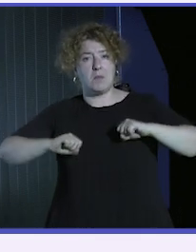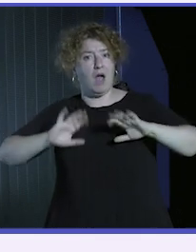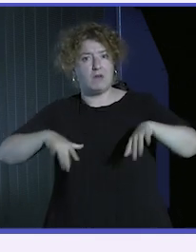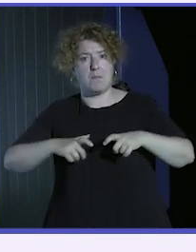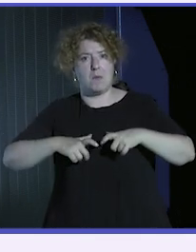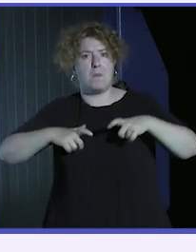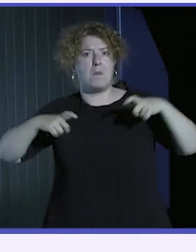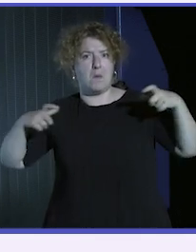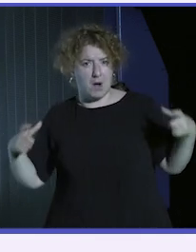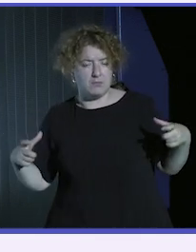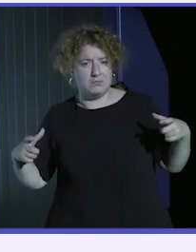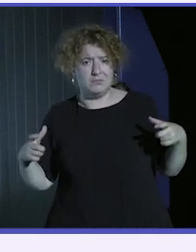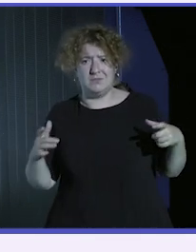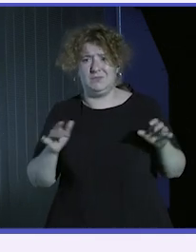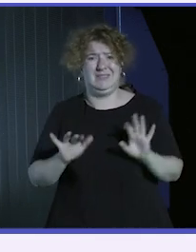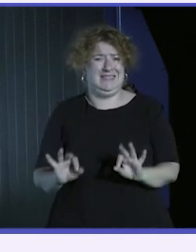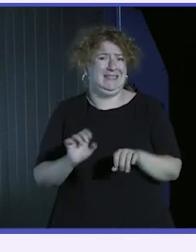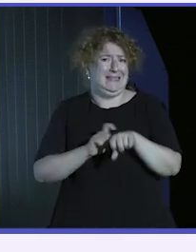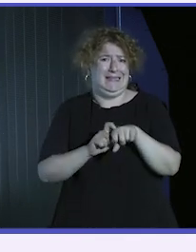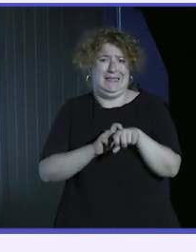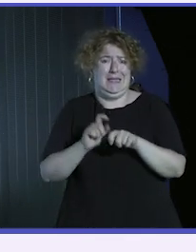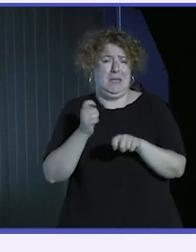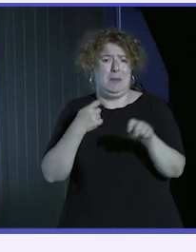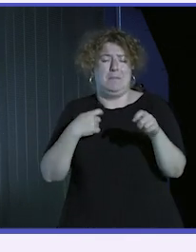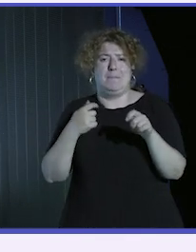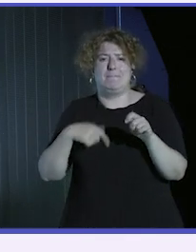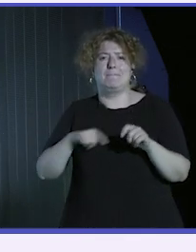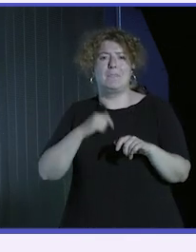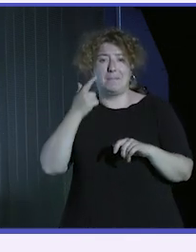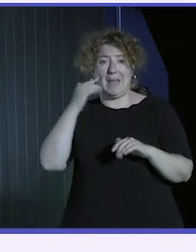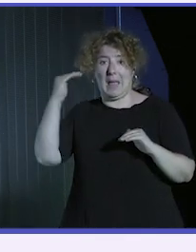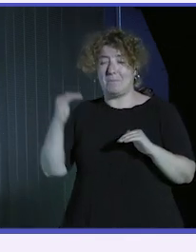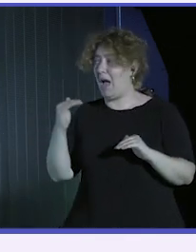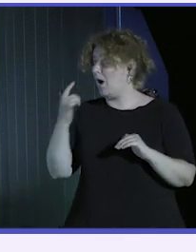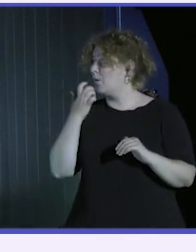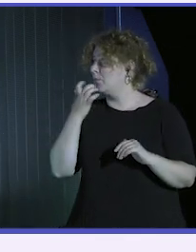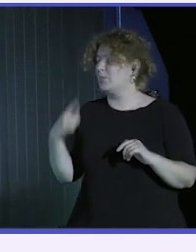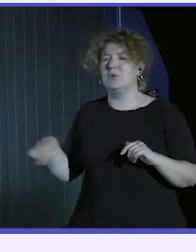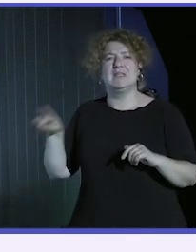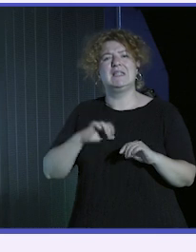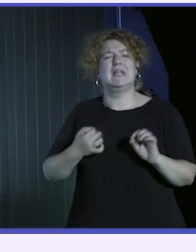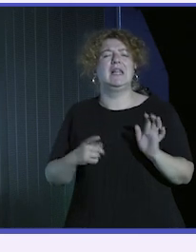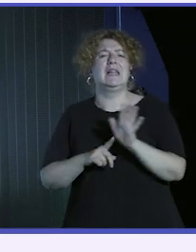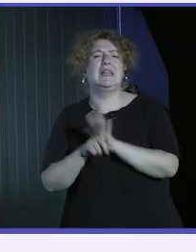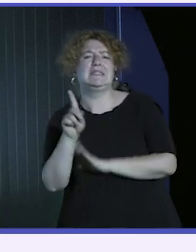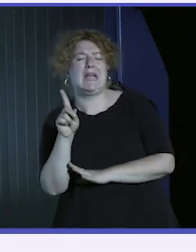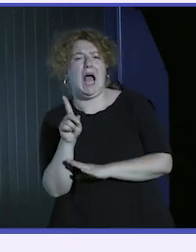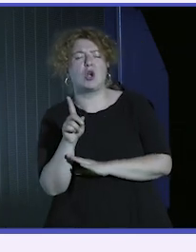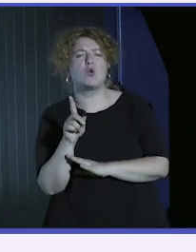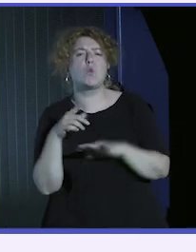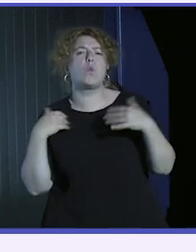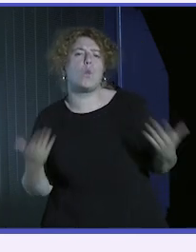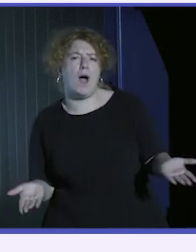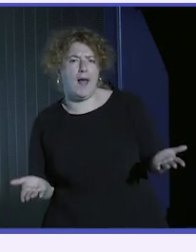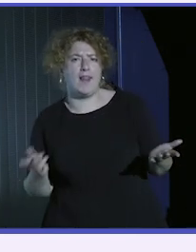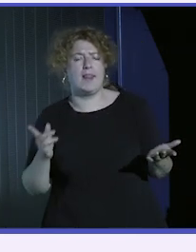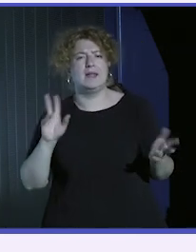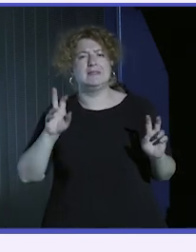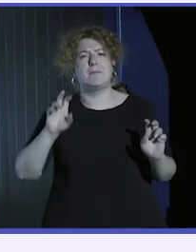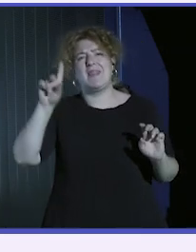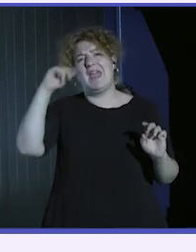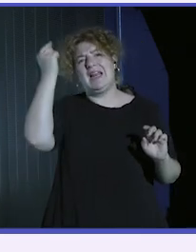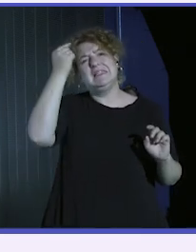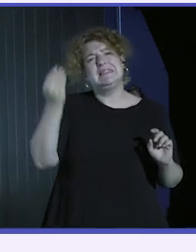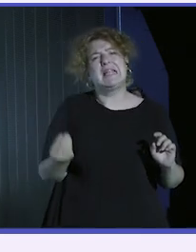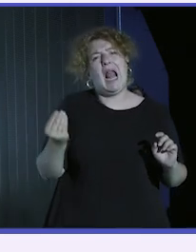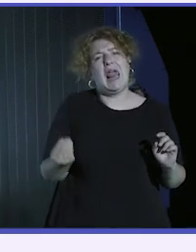crecimiento. Para un mercado de estas características, en la parte baja podéis ver un poco el desarrollo que está habiendo a nivel de talento. Se han generado